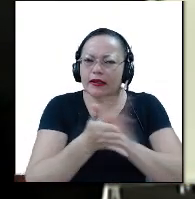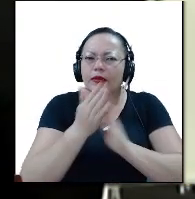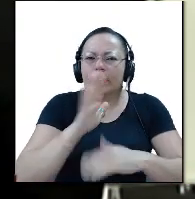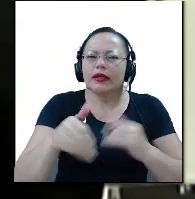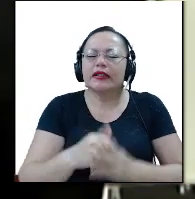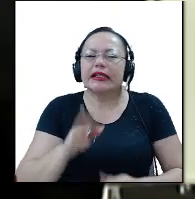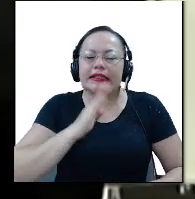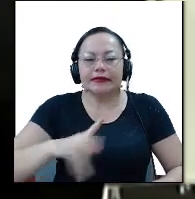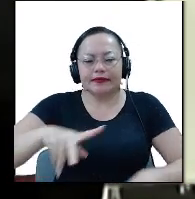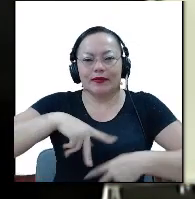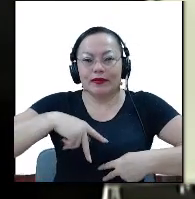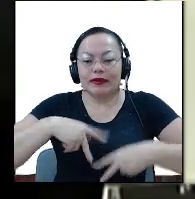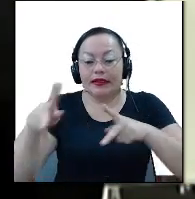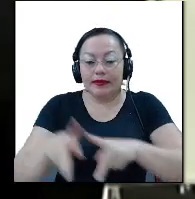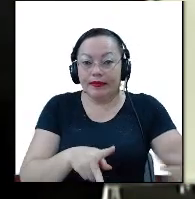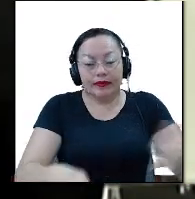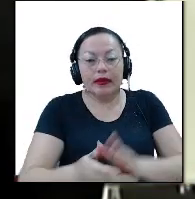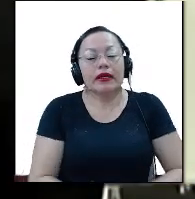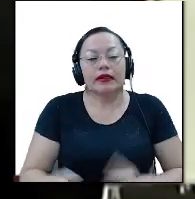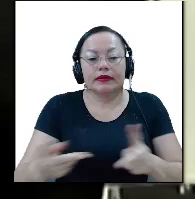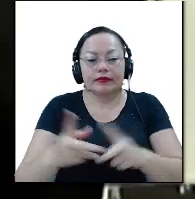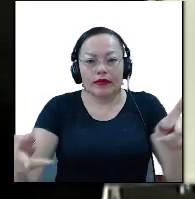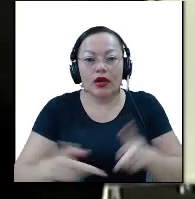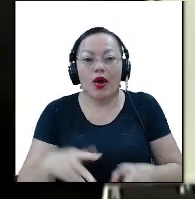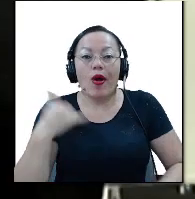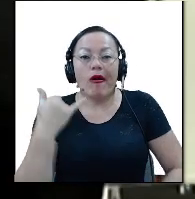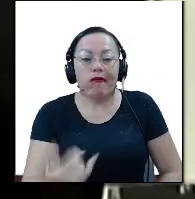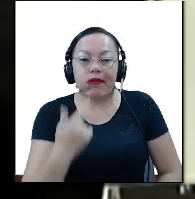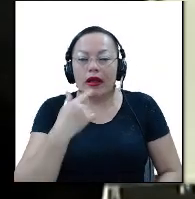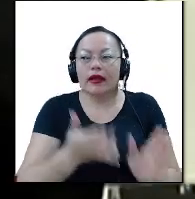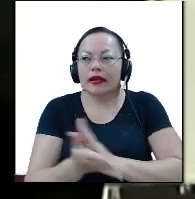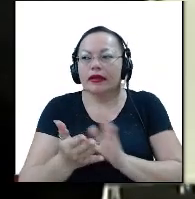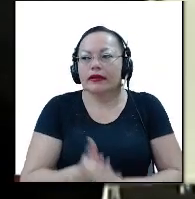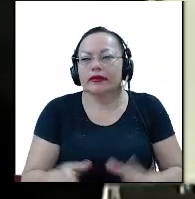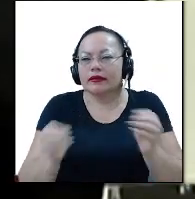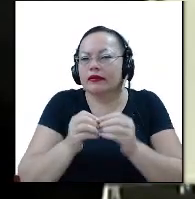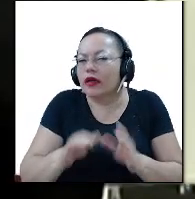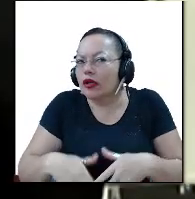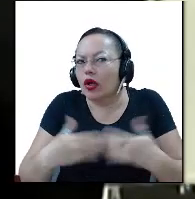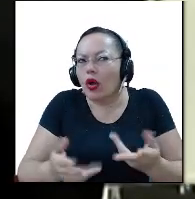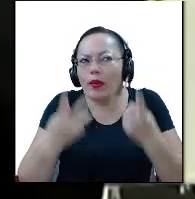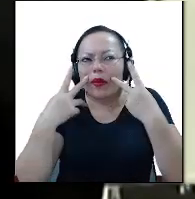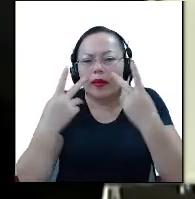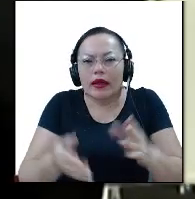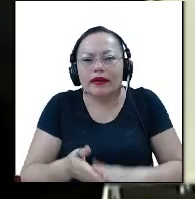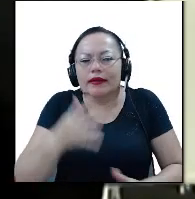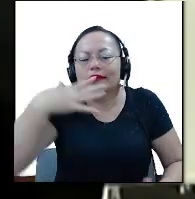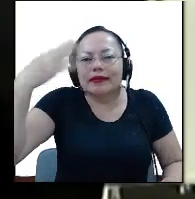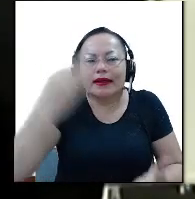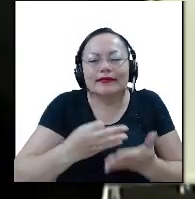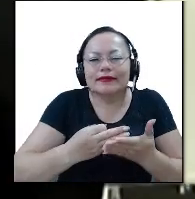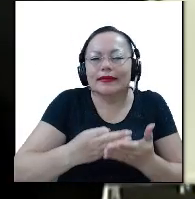dueño del local comercial donde usted está. Hay que poner los pies en la tierra y hay que mirar que esto es una realidad,